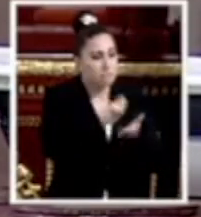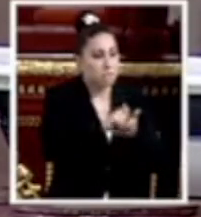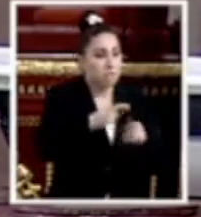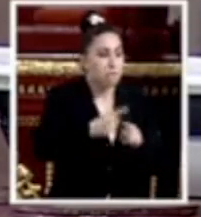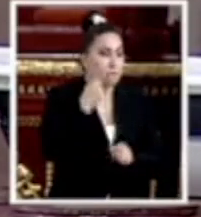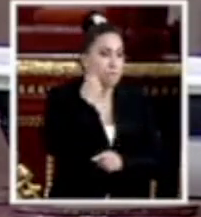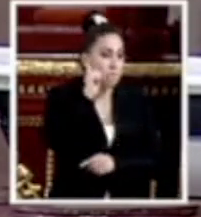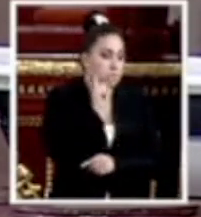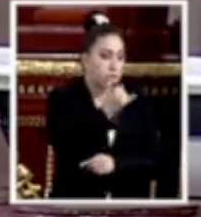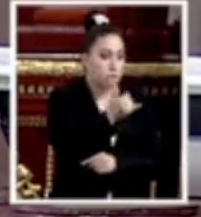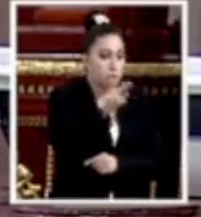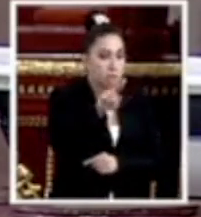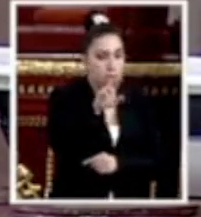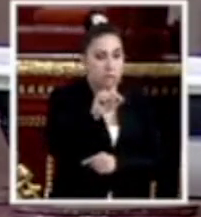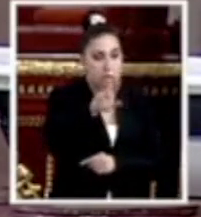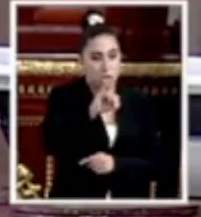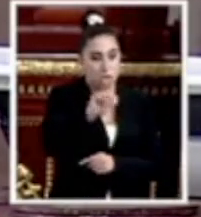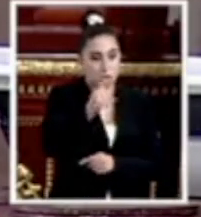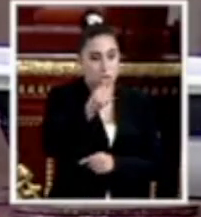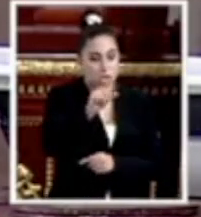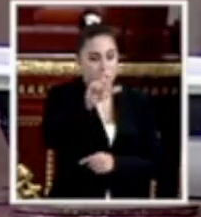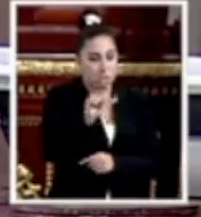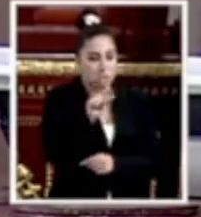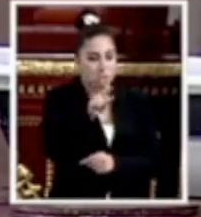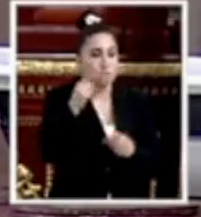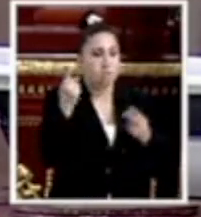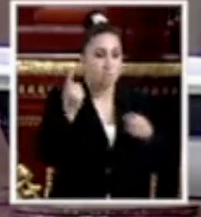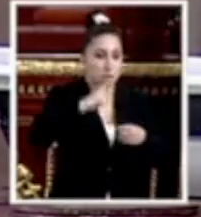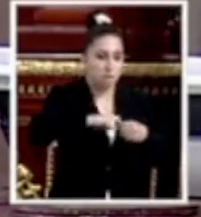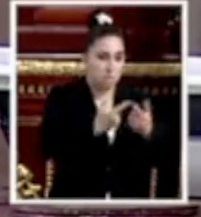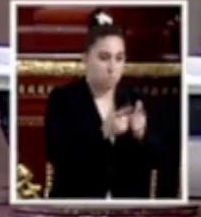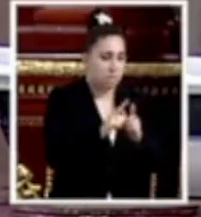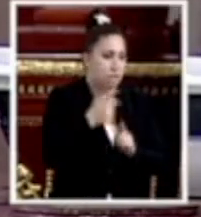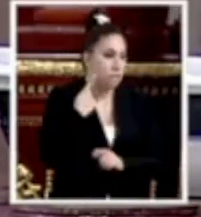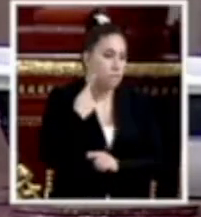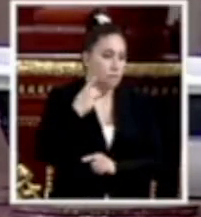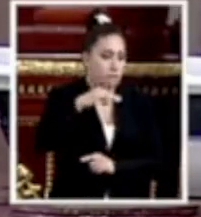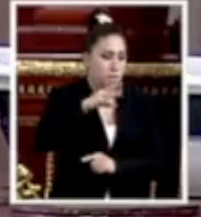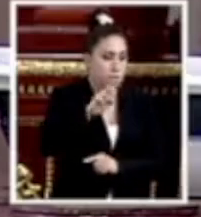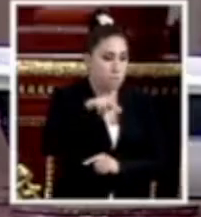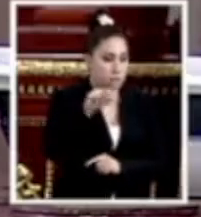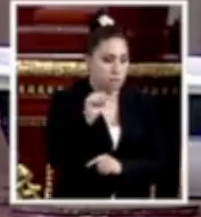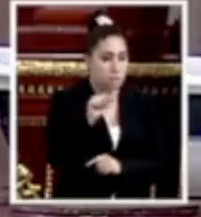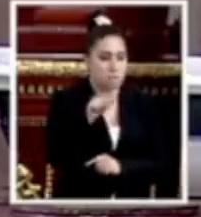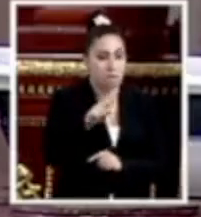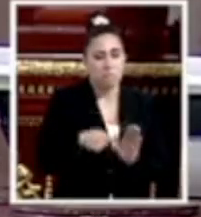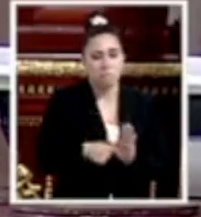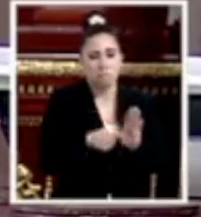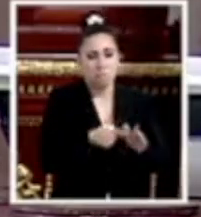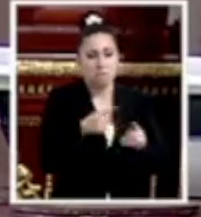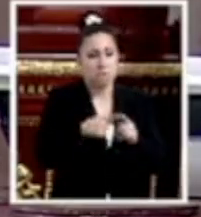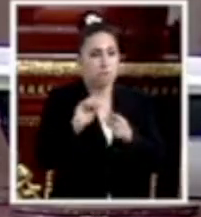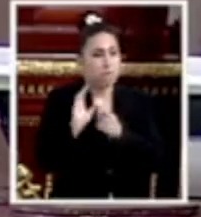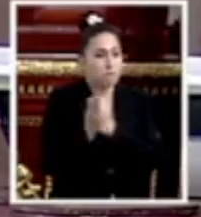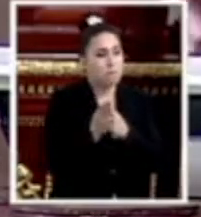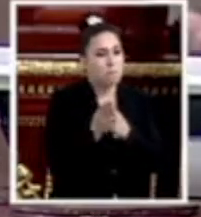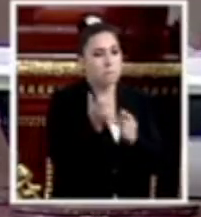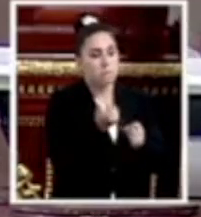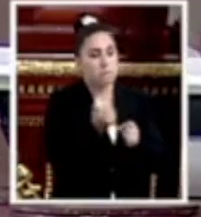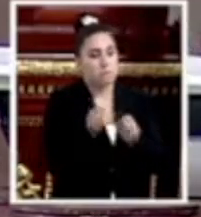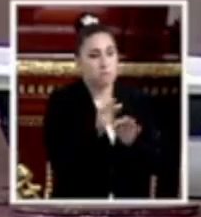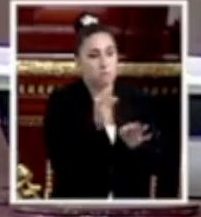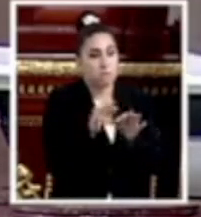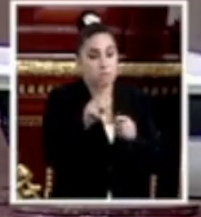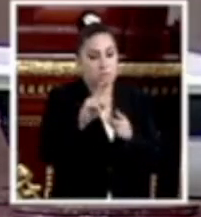diputada Yuriri Ayala Zúñiga, integrante del Grupo Parlamentario de Morena, que presenta la Comisión de Administración y Procuración